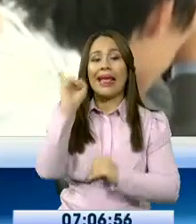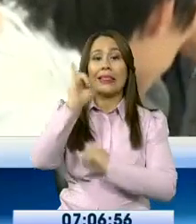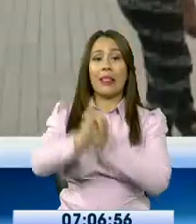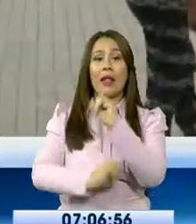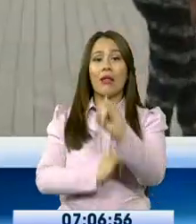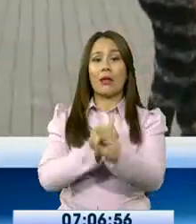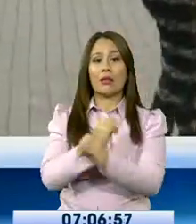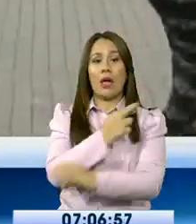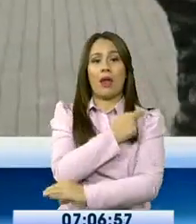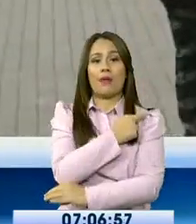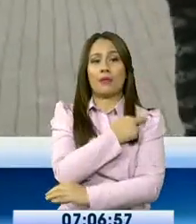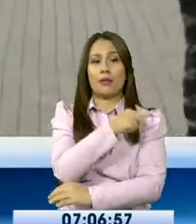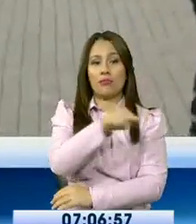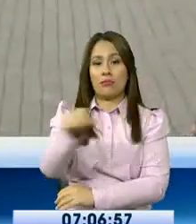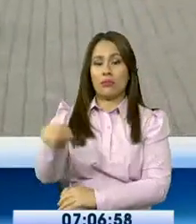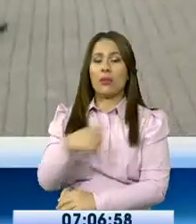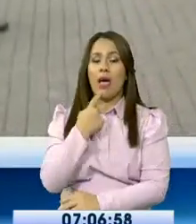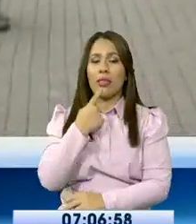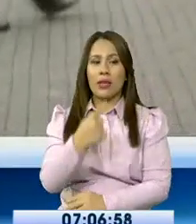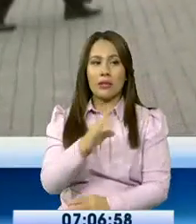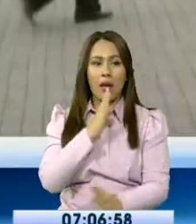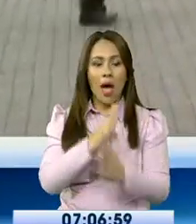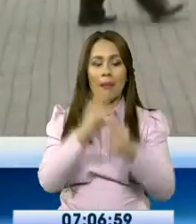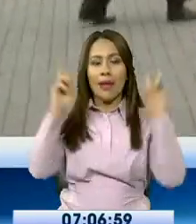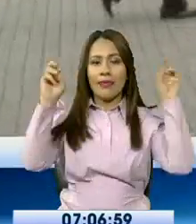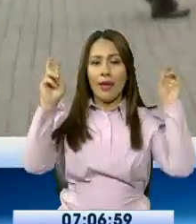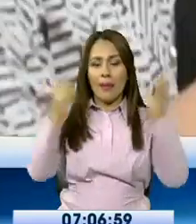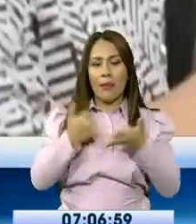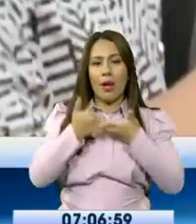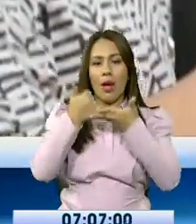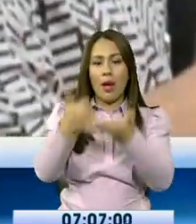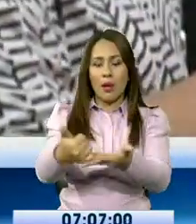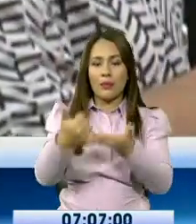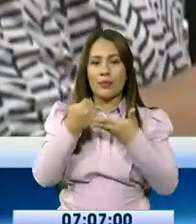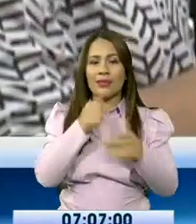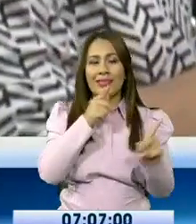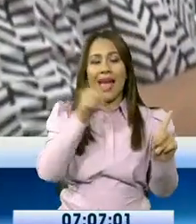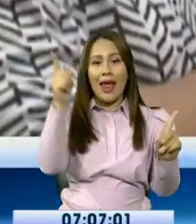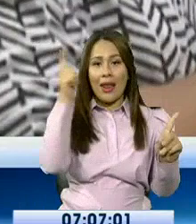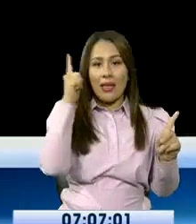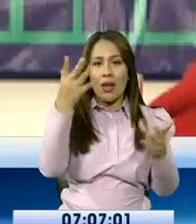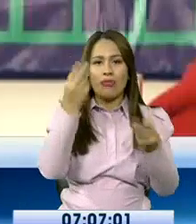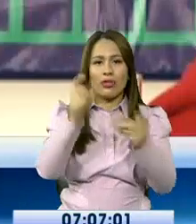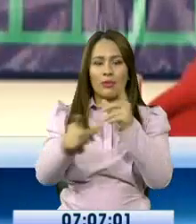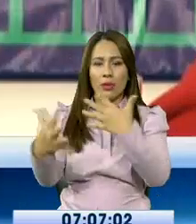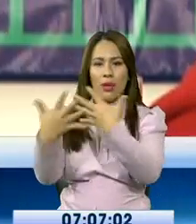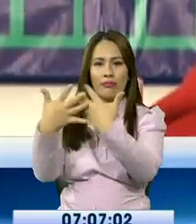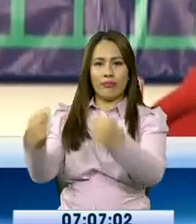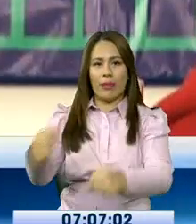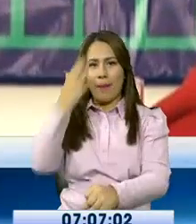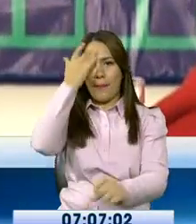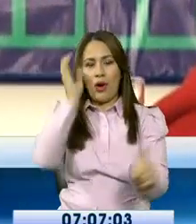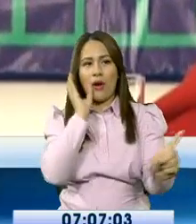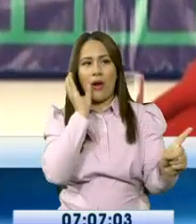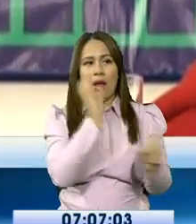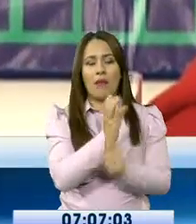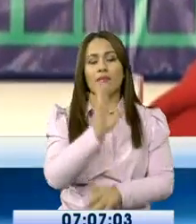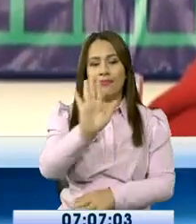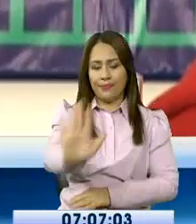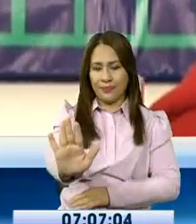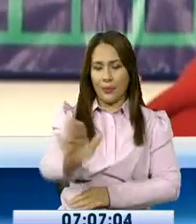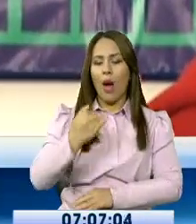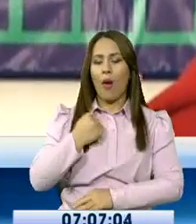pedidos de amnistía de sectores sociales e indígenas a favor de varios dirigentes detenidos por protestar. Va a haber buenas noticias con